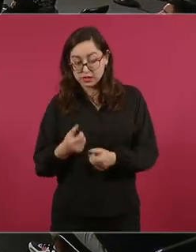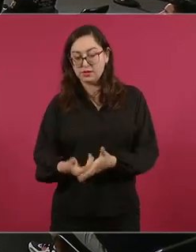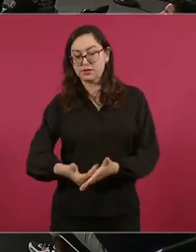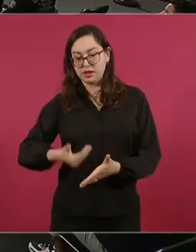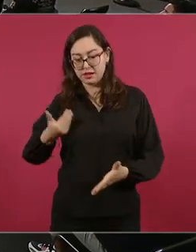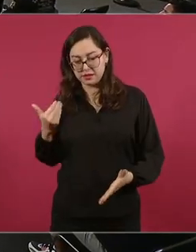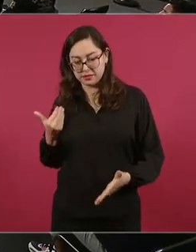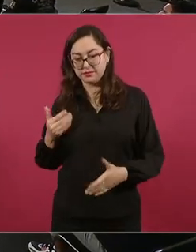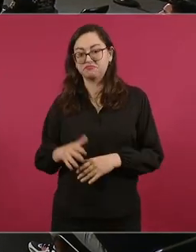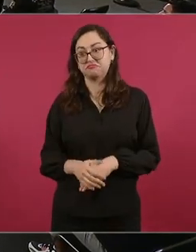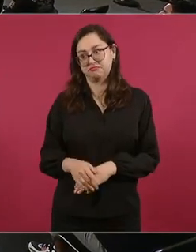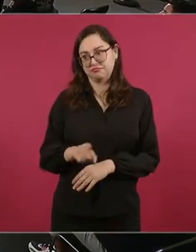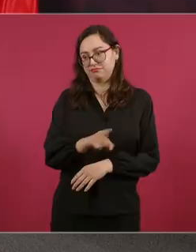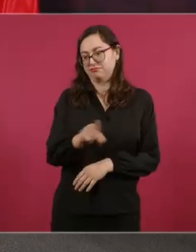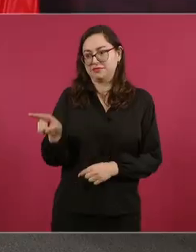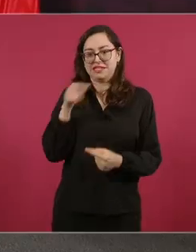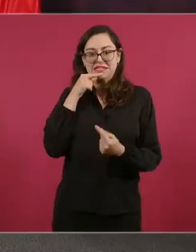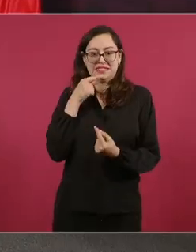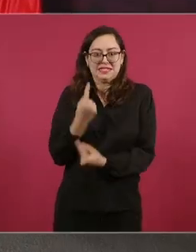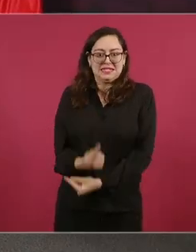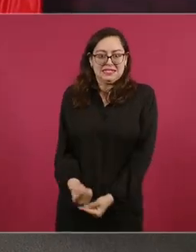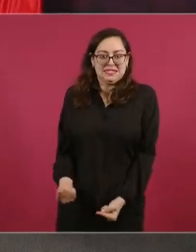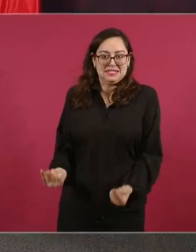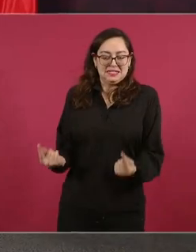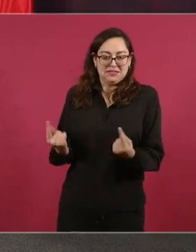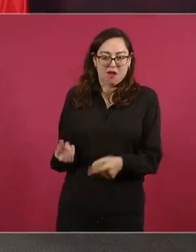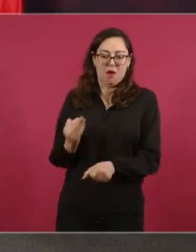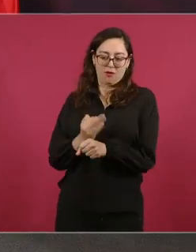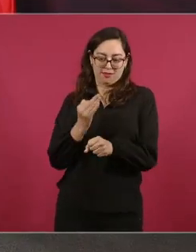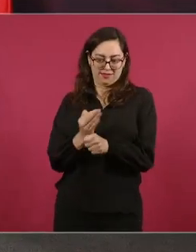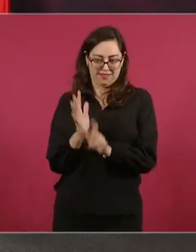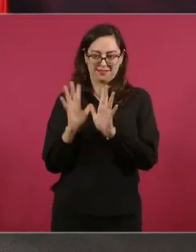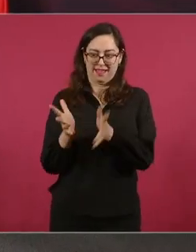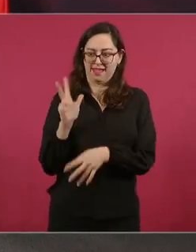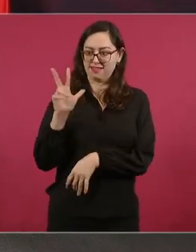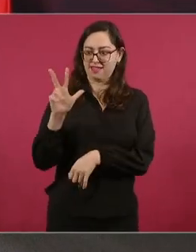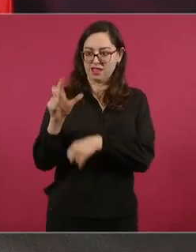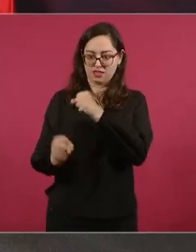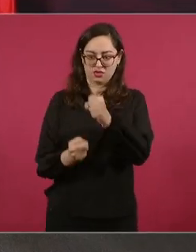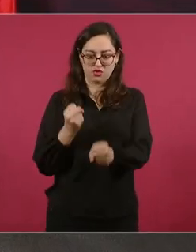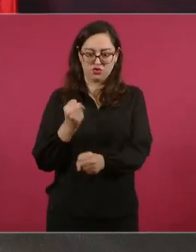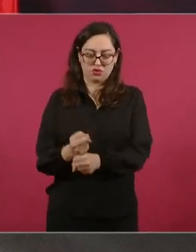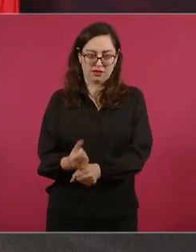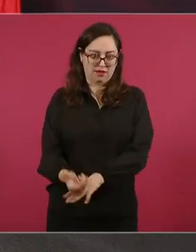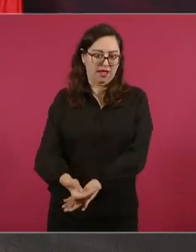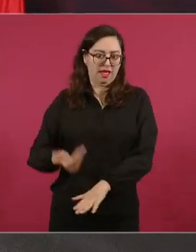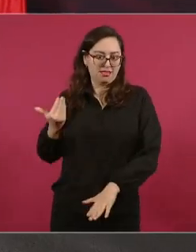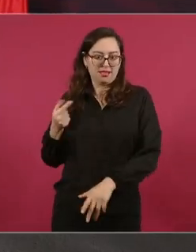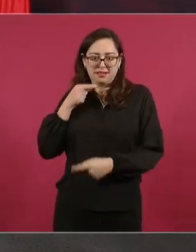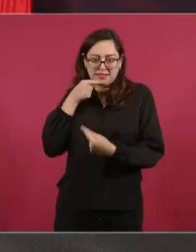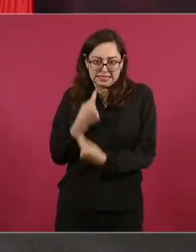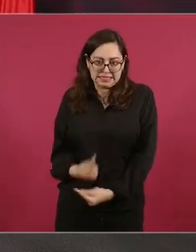¿14? Bueno, estaban niños todavía los que van a tener ahora 18, que ya tienen 18 y van a votar.